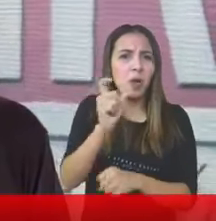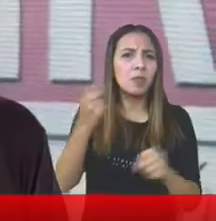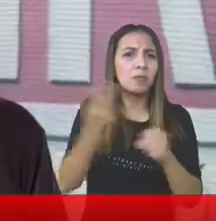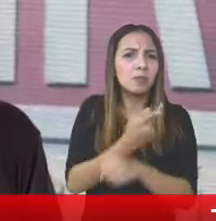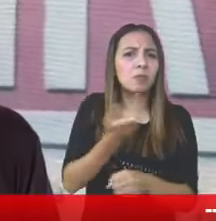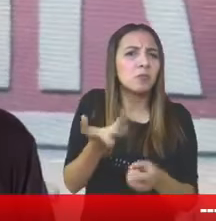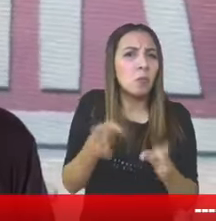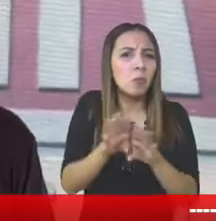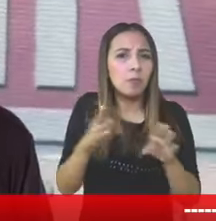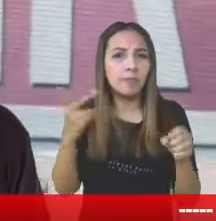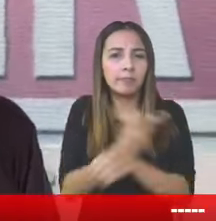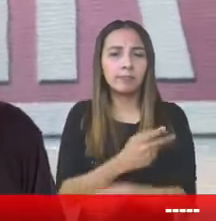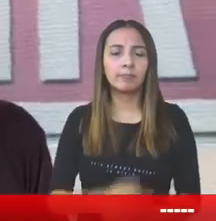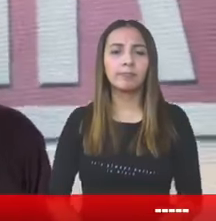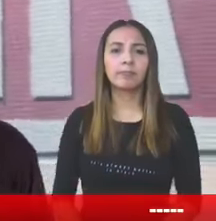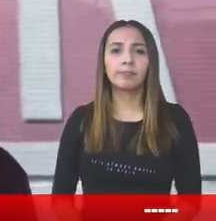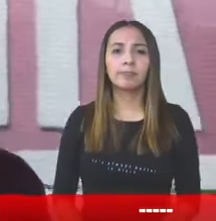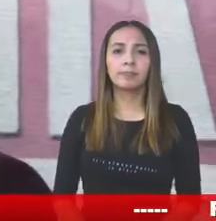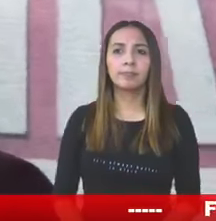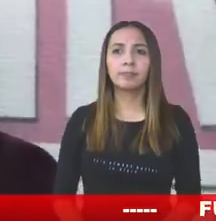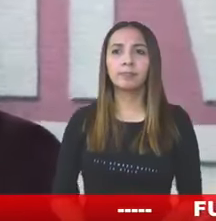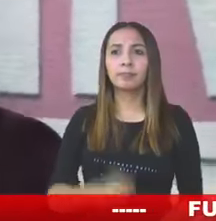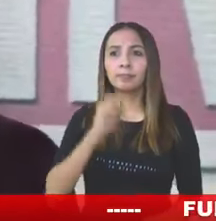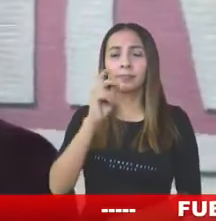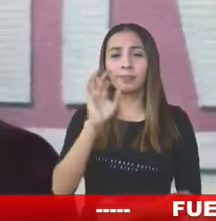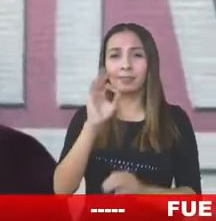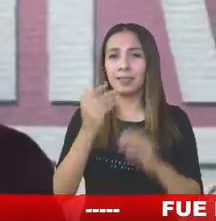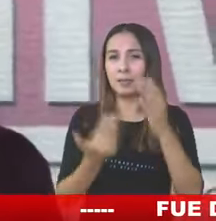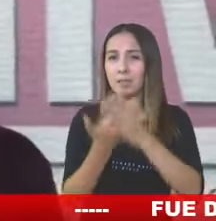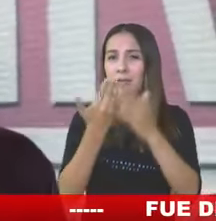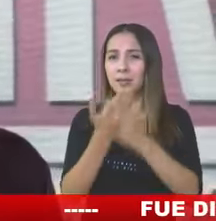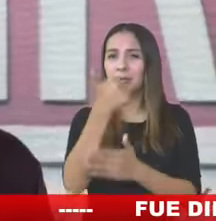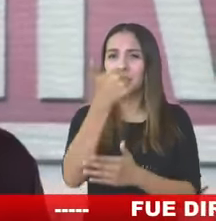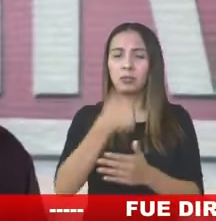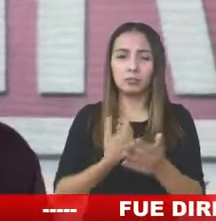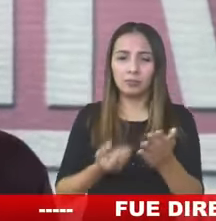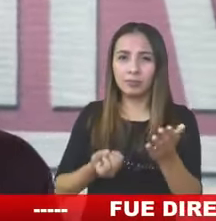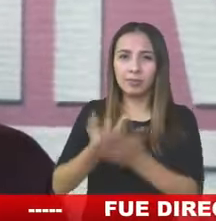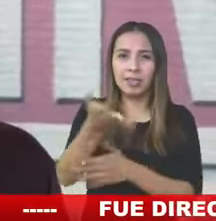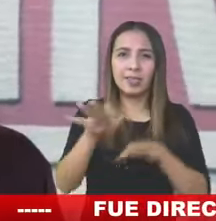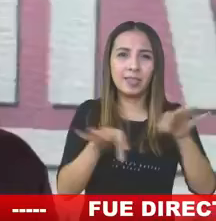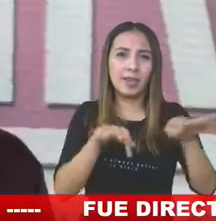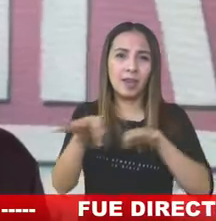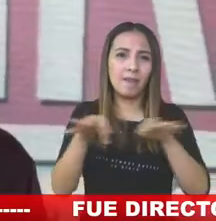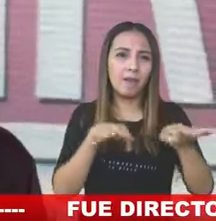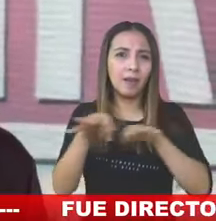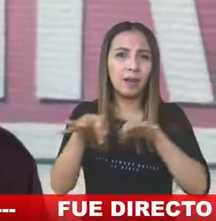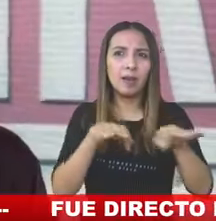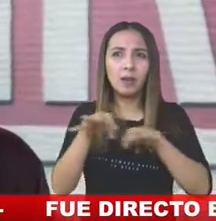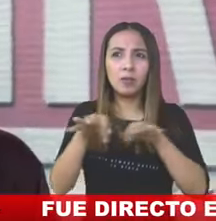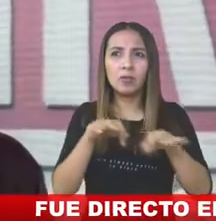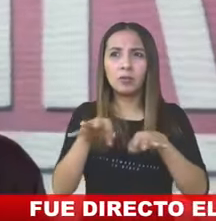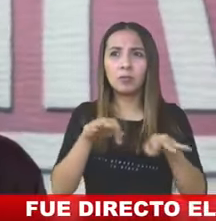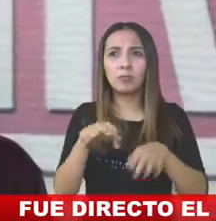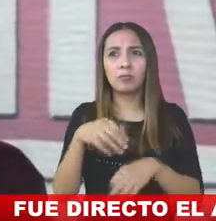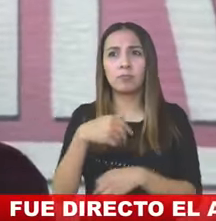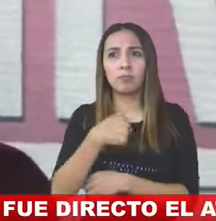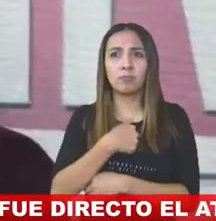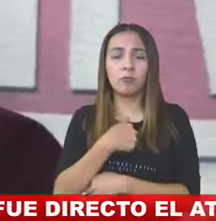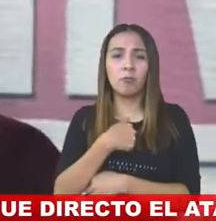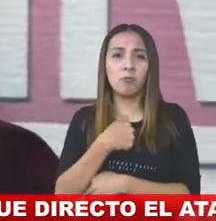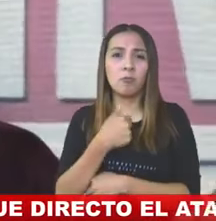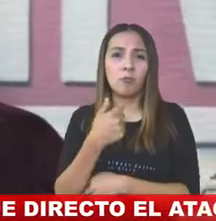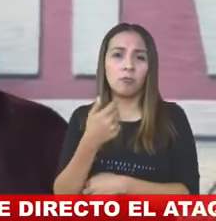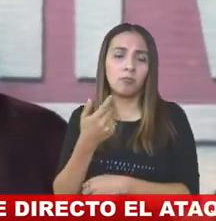cómo sucedió. Ok, ahora alrededor de las 6 de la mañana salgo de mi trabajo en cervecería, me dirijo a mi domicilio pues para quitarme mi